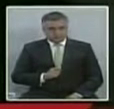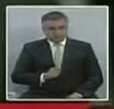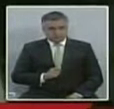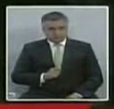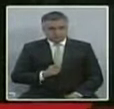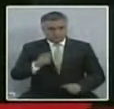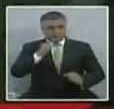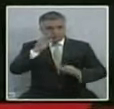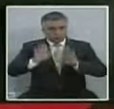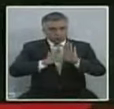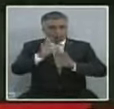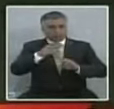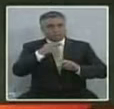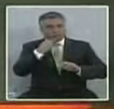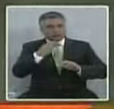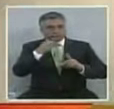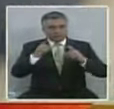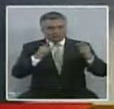Ya, cuidado.